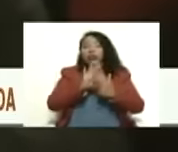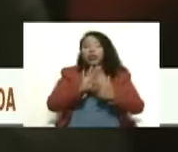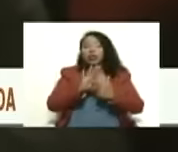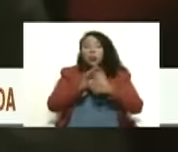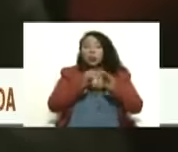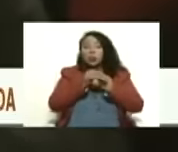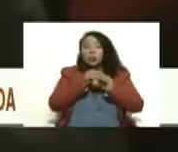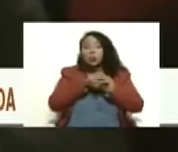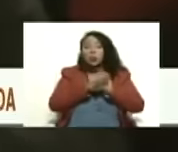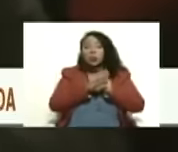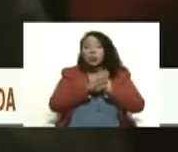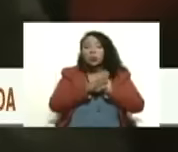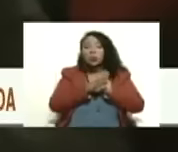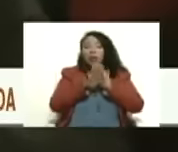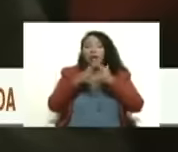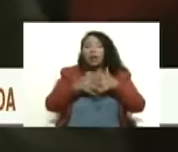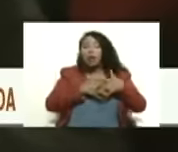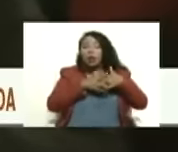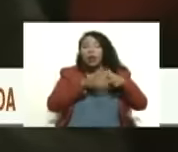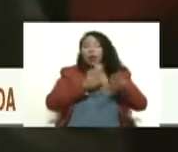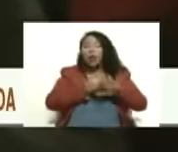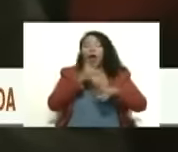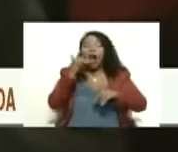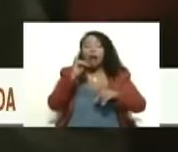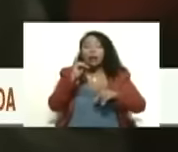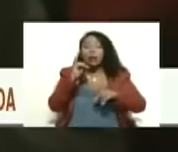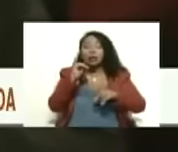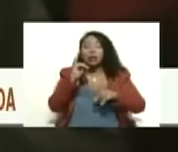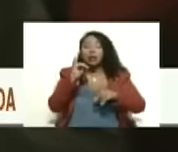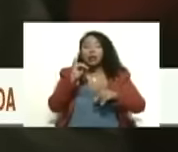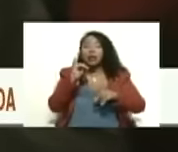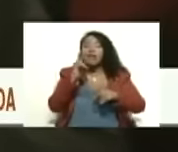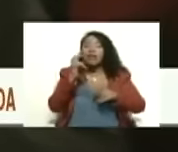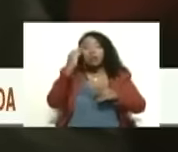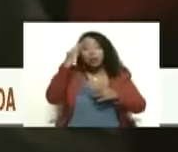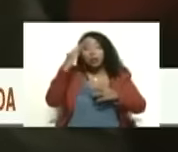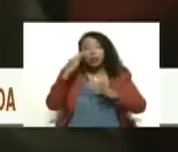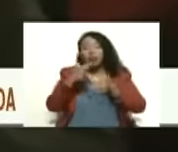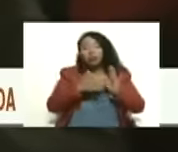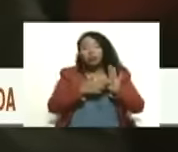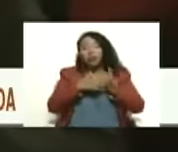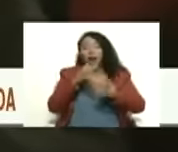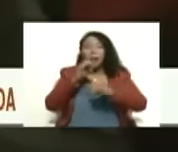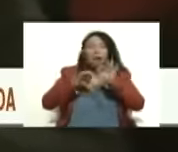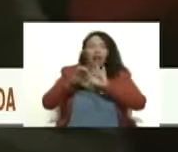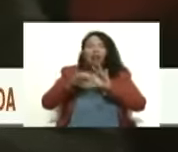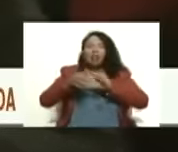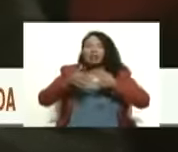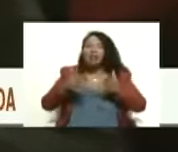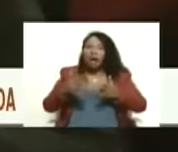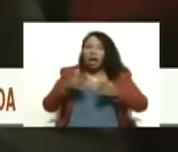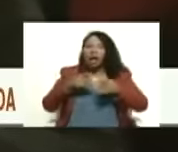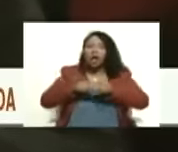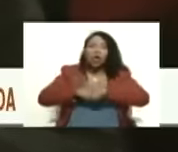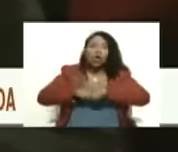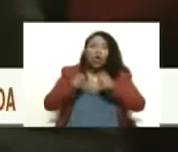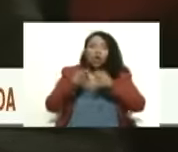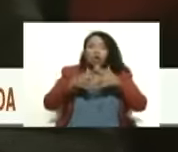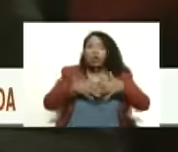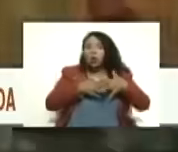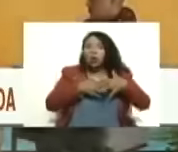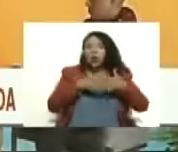reservadas con Estados Unidos porque ha incumplido Entonces nos gustaría que nos explicara qué es lo que ha incumplido Estados Unidos Muchas